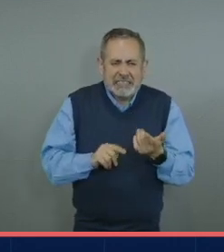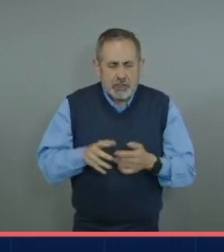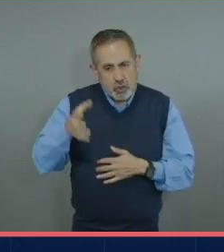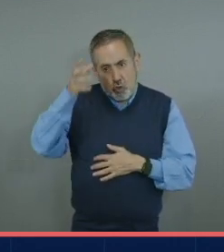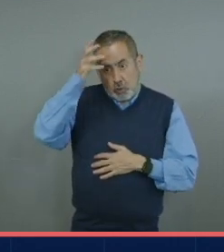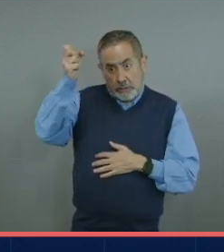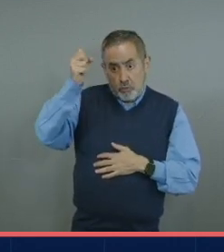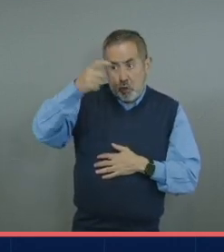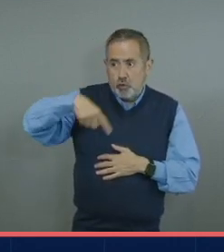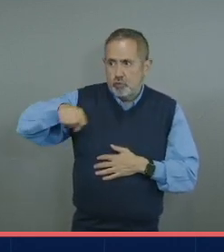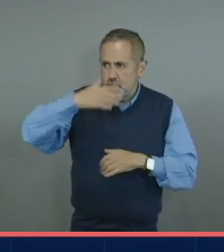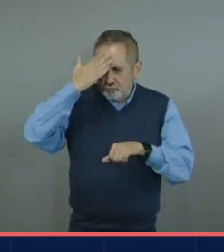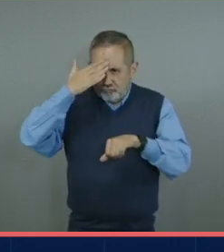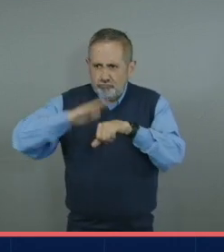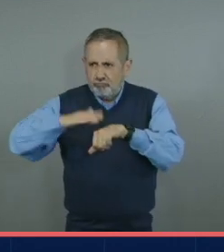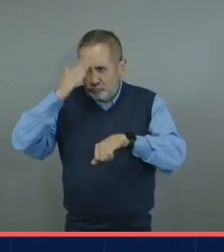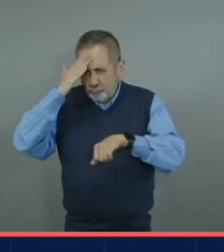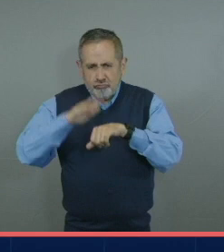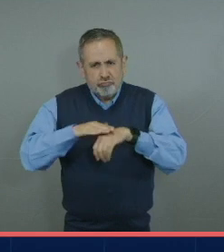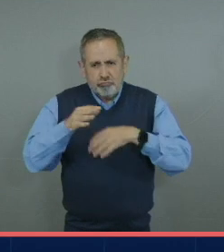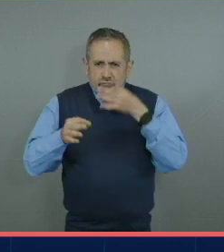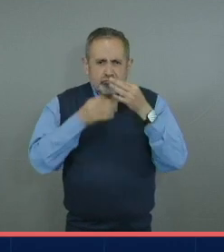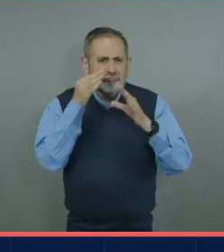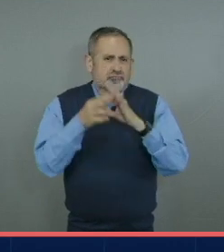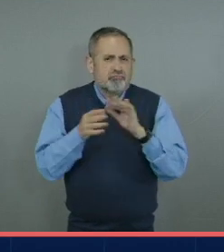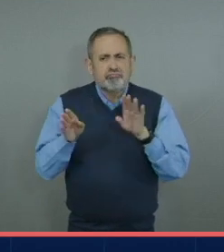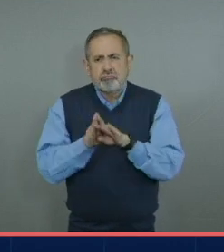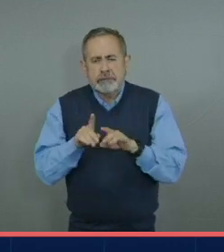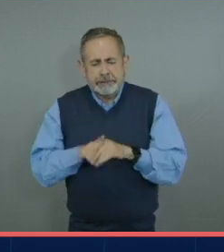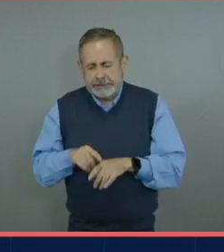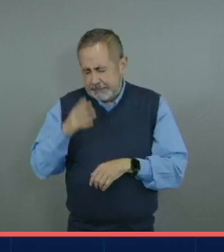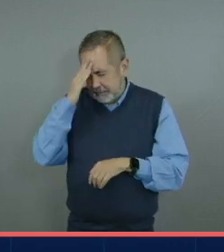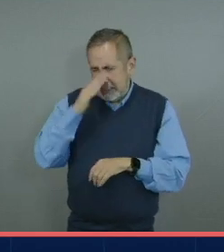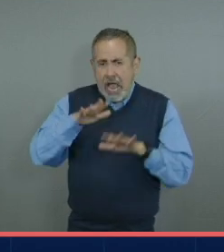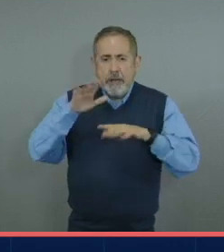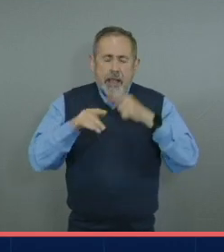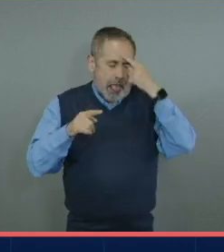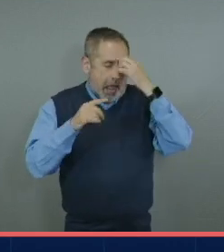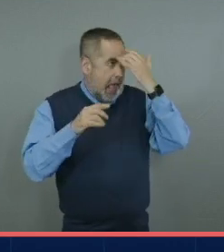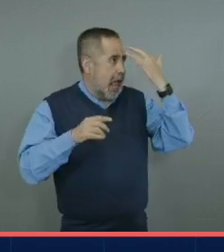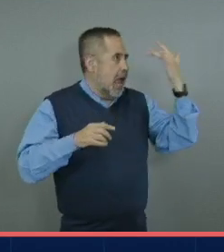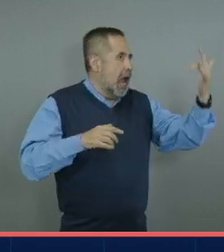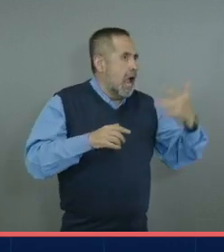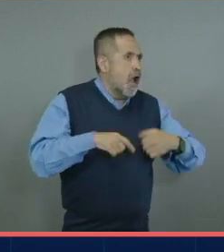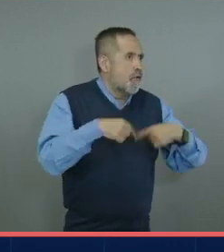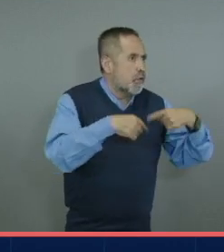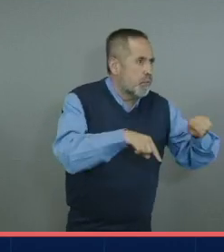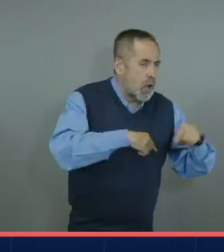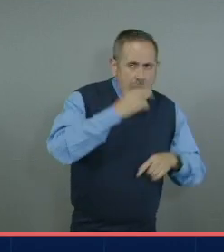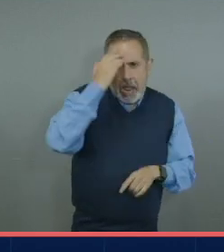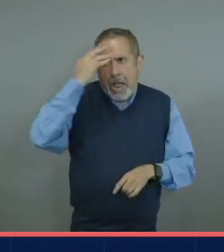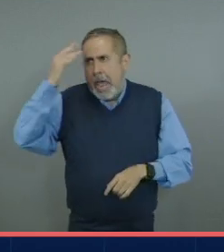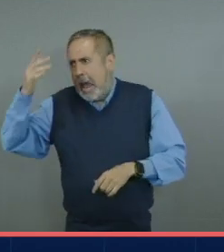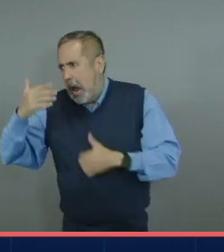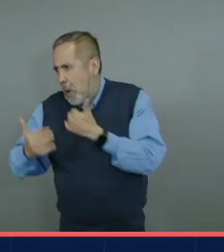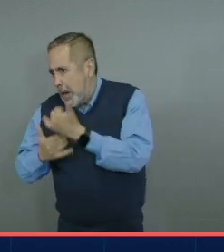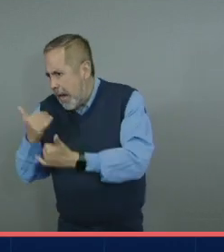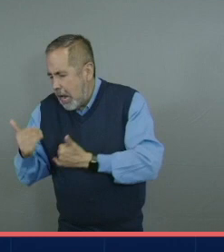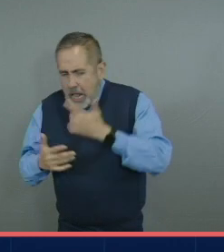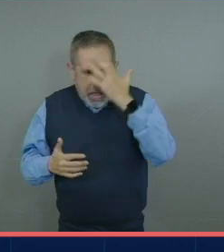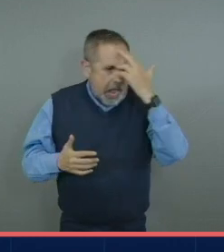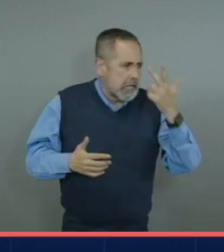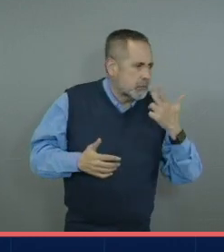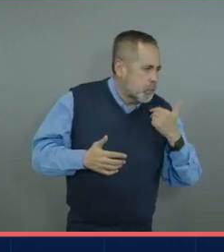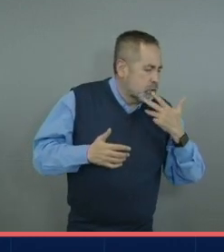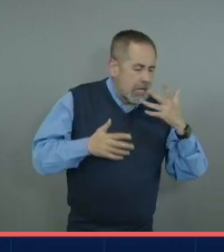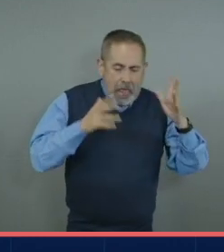bien grabado justamente en esta mentecita que tenemos, que a veces anda pensando en el fútbol, en el juego, en los